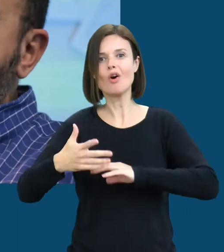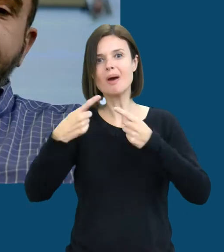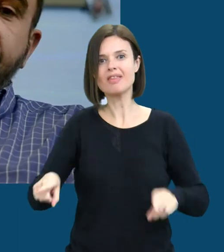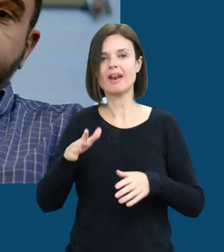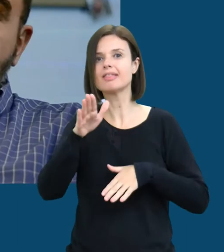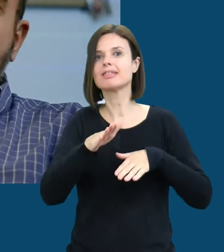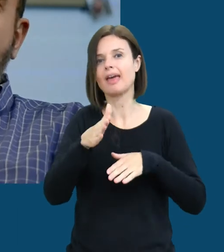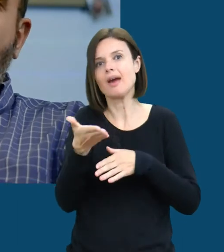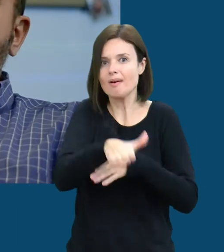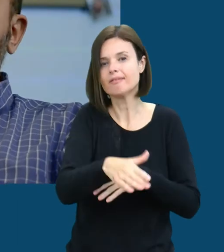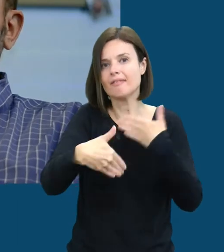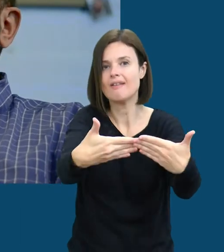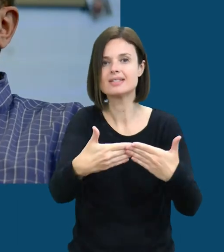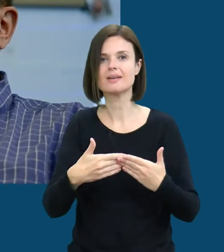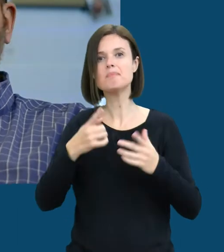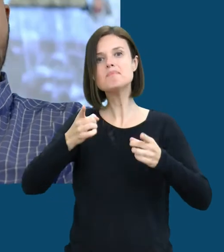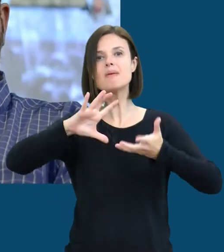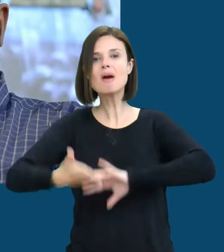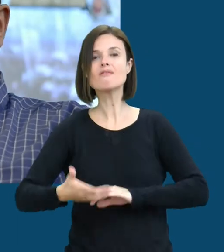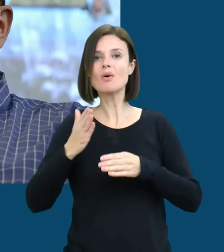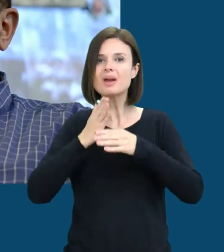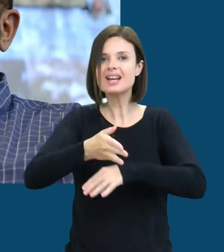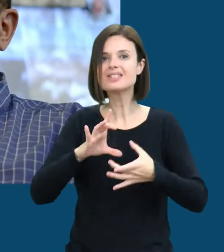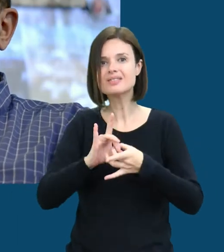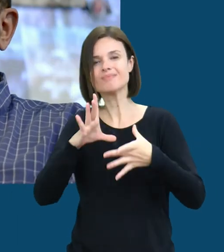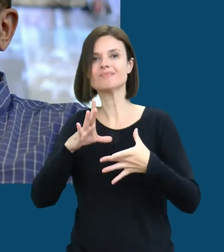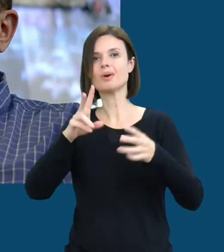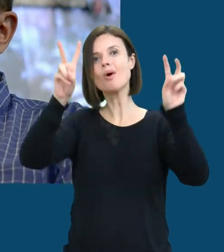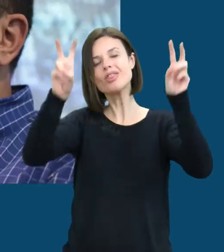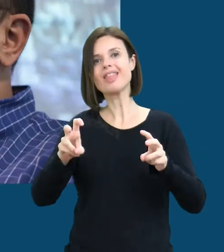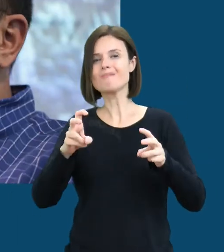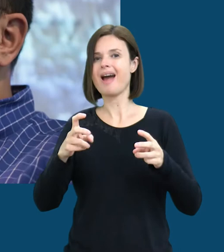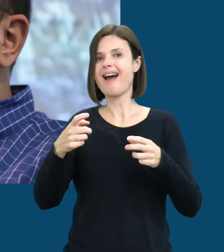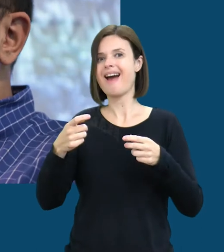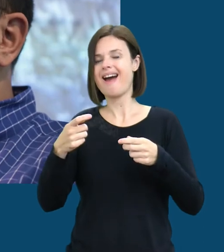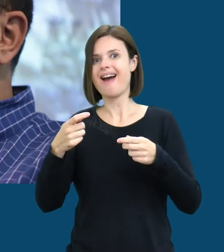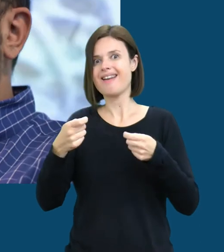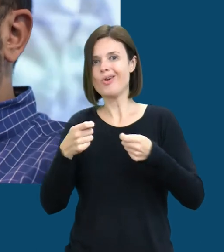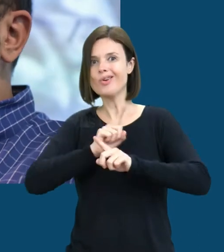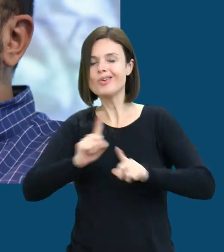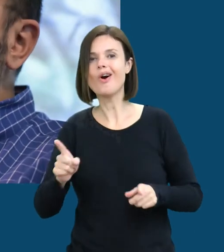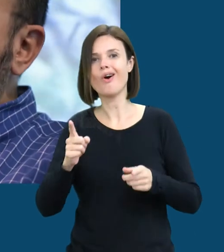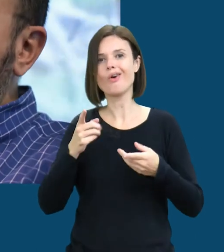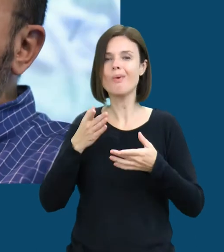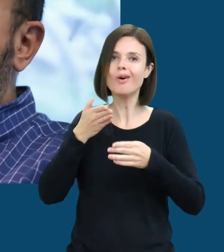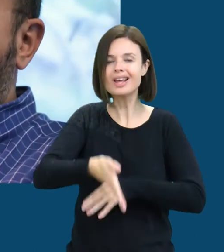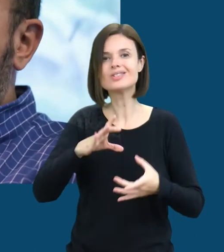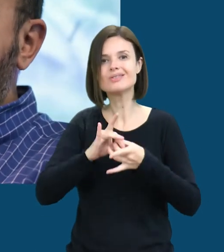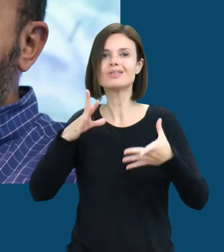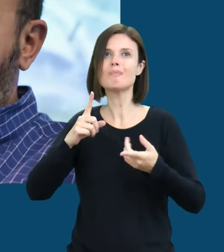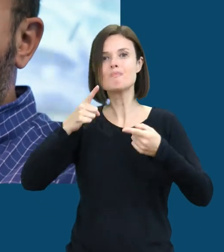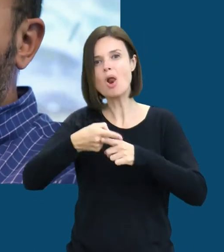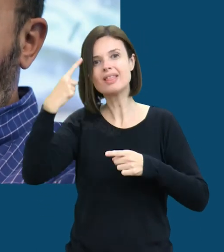formas. Lo mismo con el ingreso irrestricto. Bandera innegociable, el ingreso debe ser irrestricto, pero ver cómo avanzamos en políticas